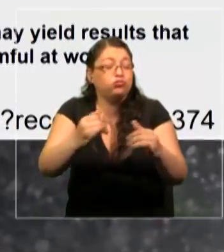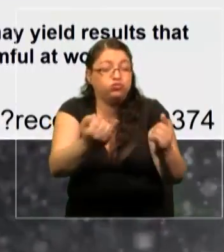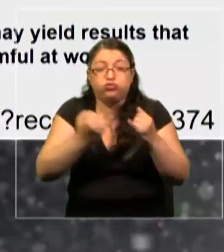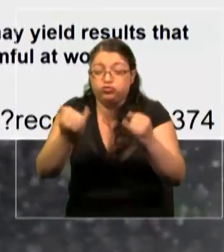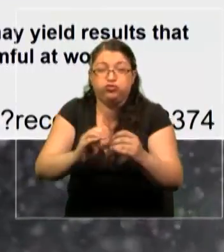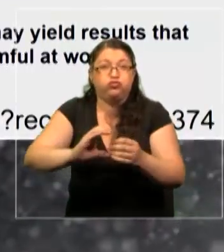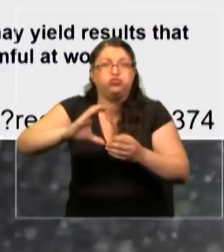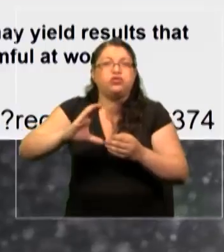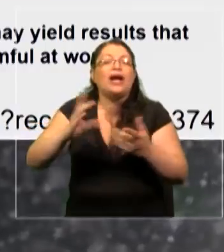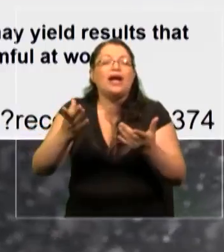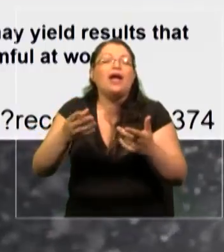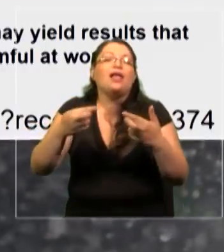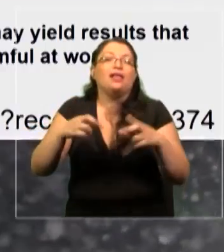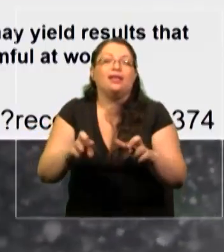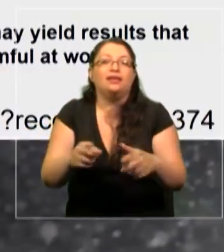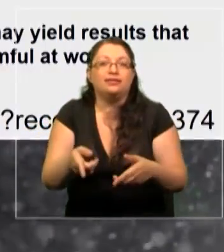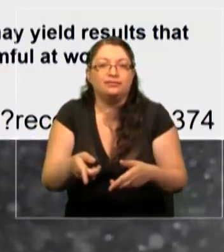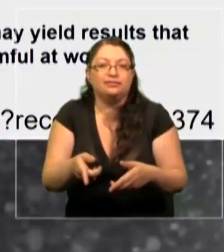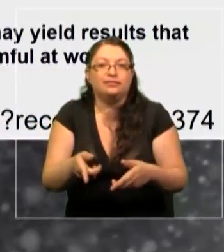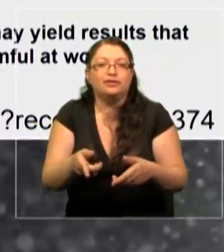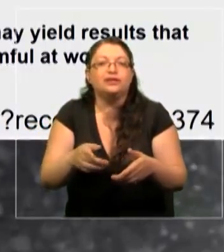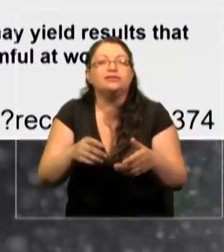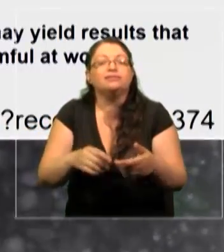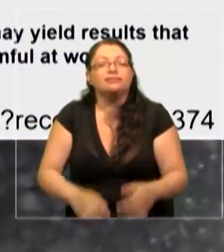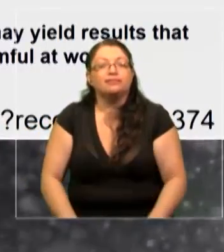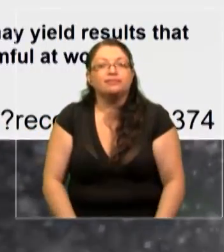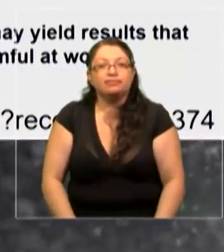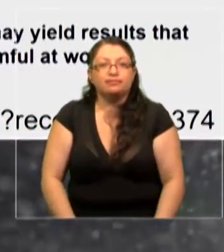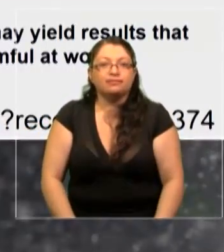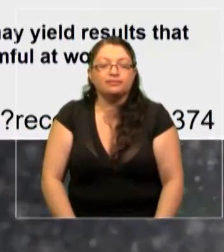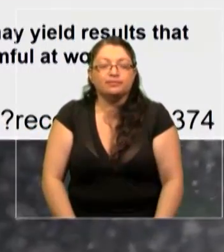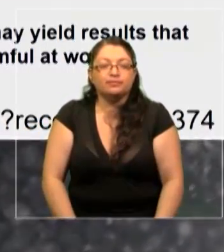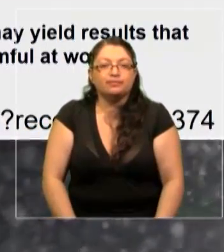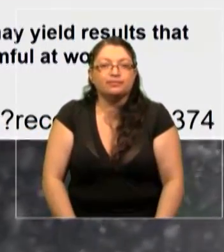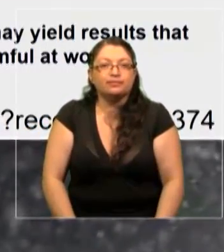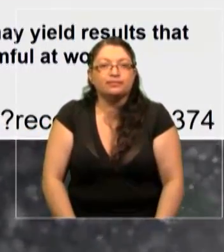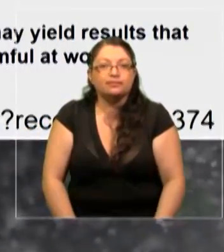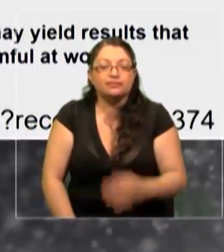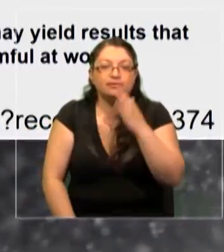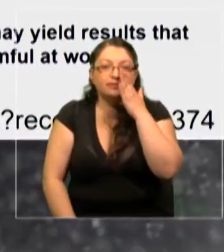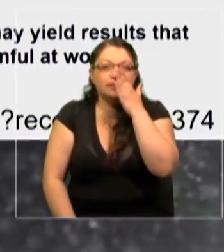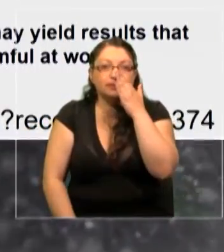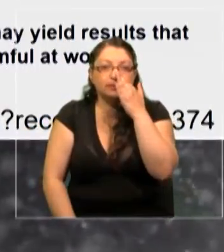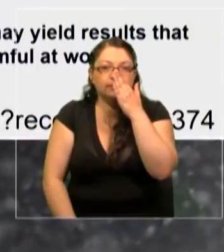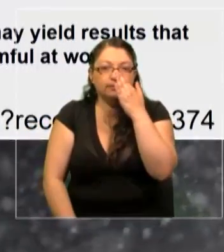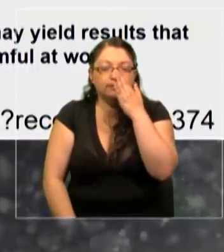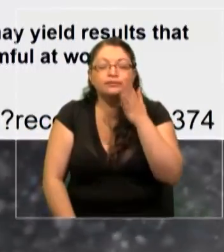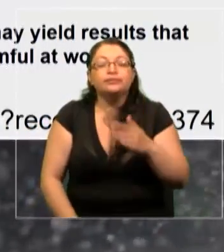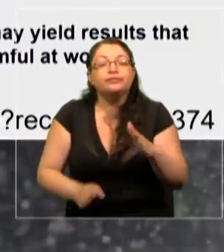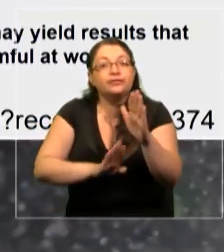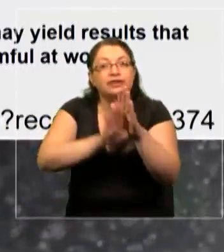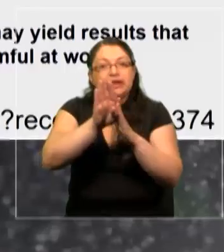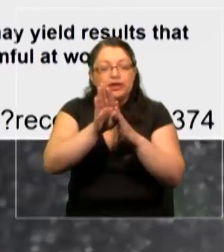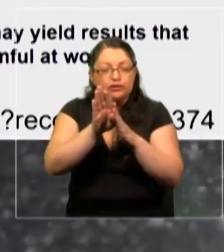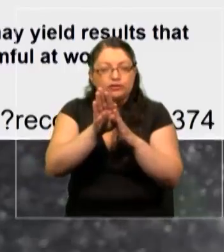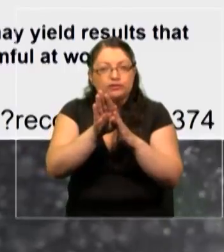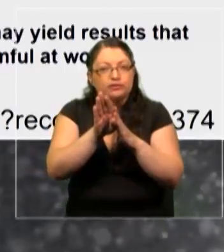son las oportunidades. El desarrollo de métodos estadísticos rigurosos